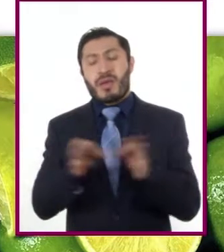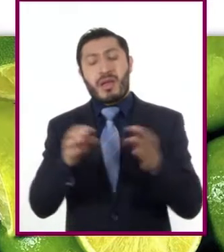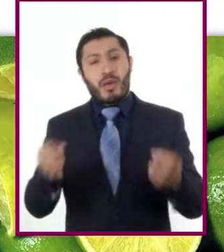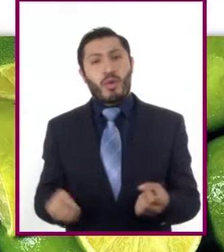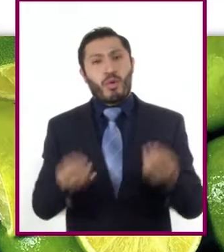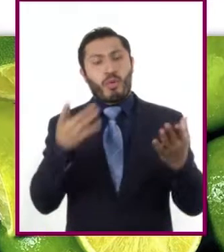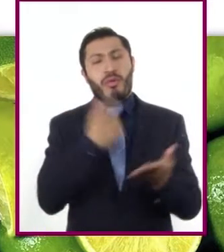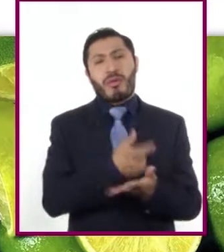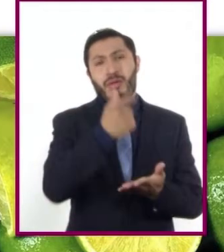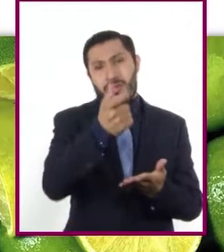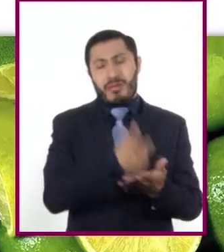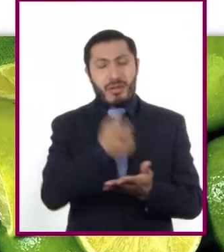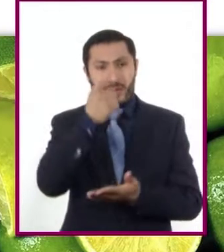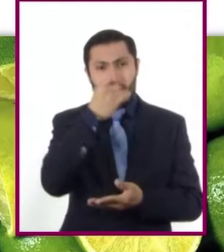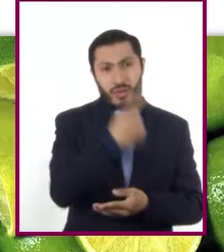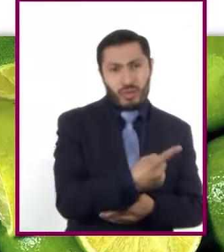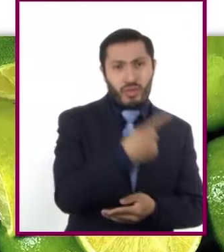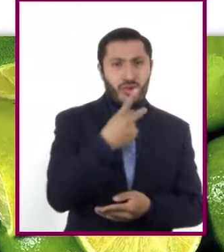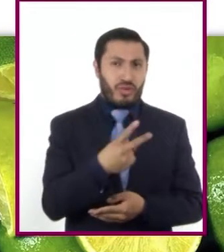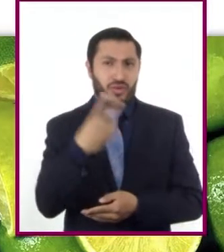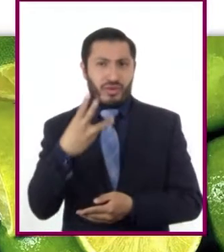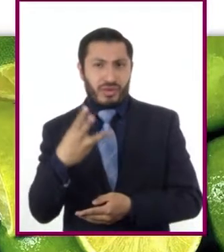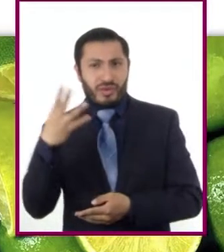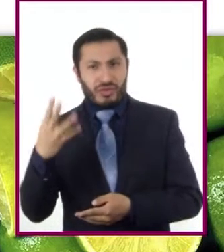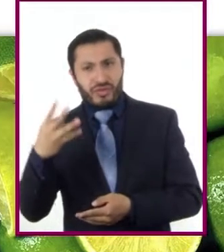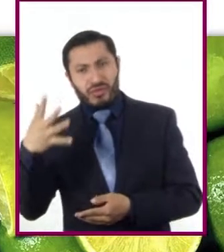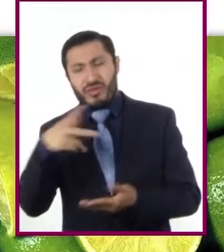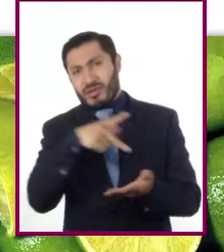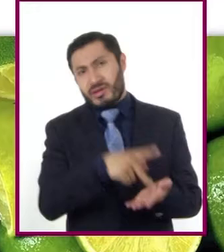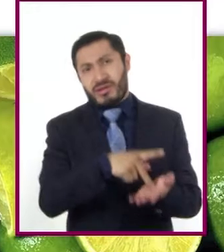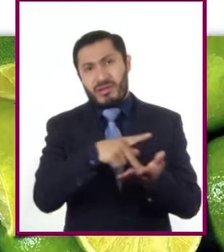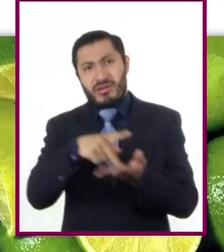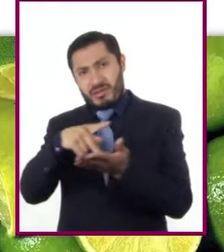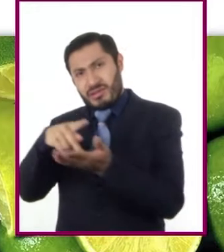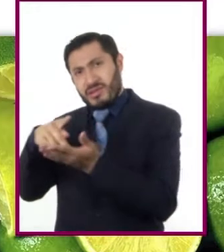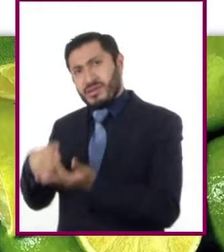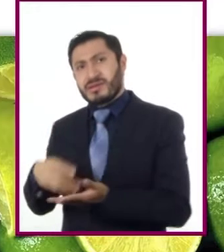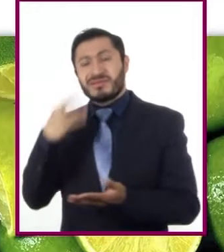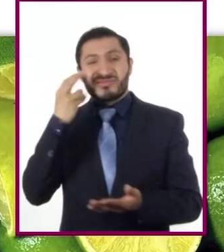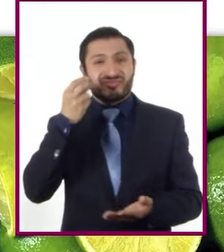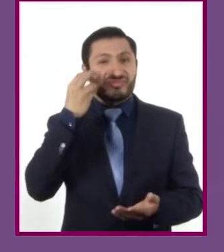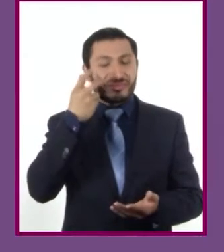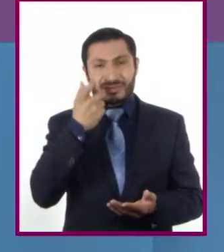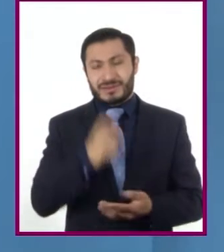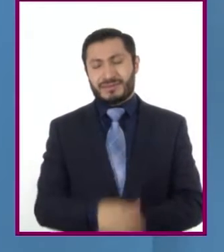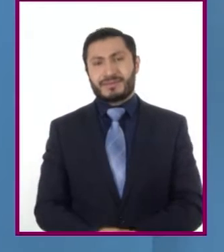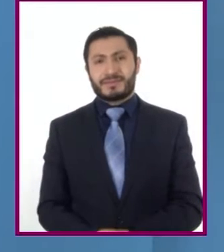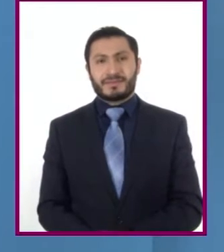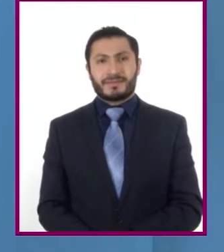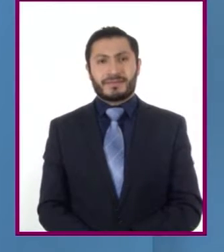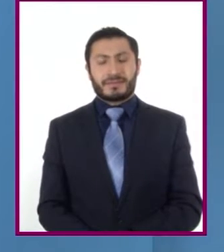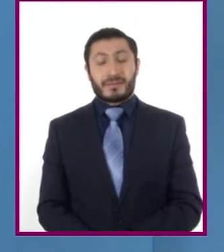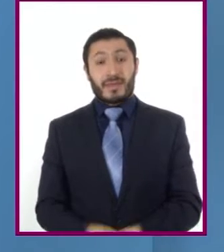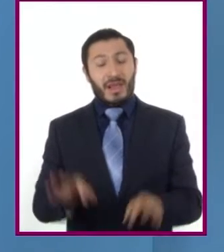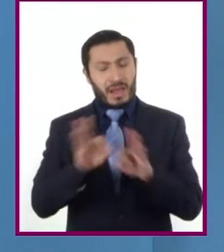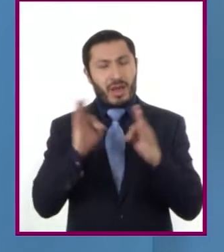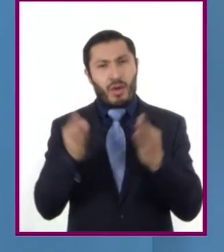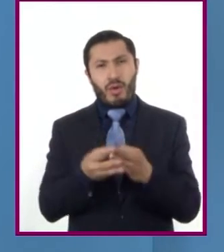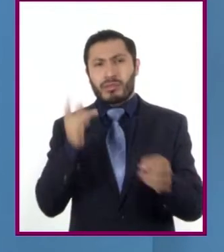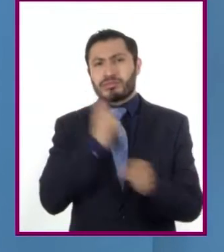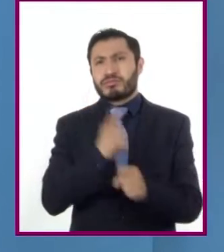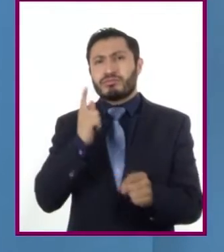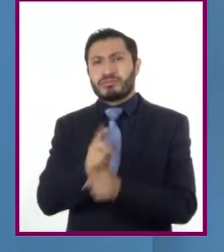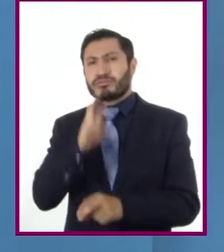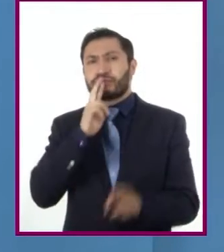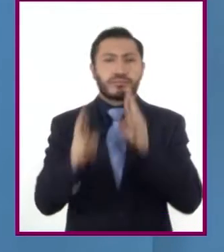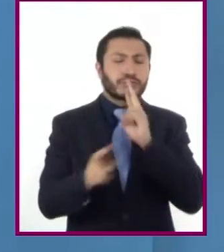paga por 1, 2, 3, 4 y 5 kilogramos. Una manera de justificar